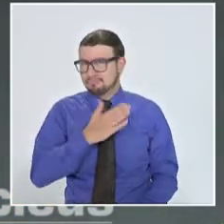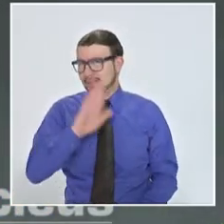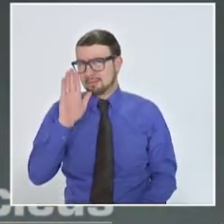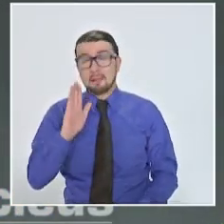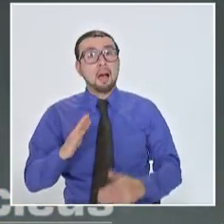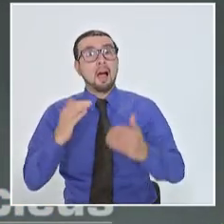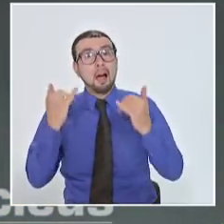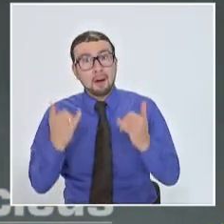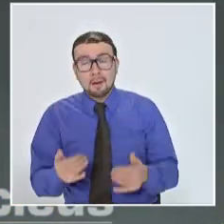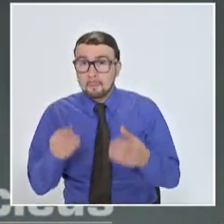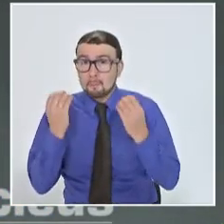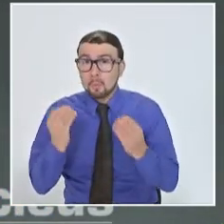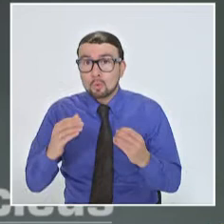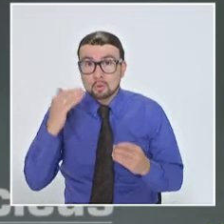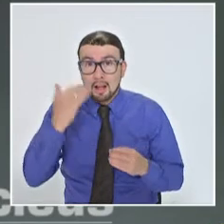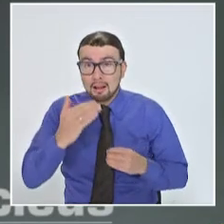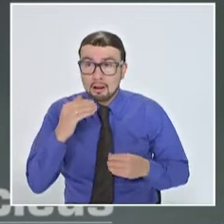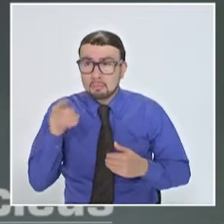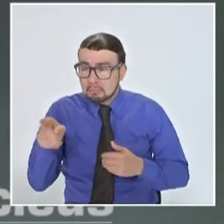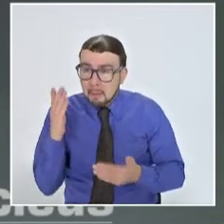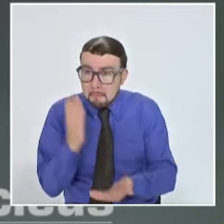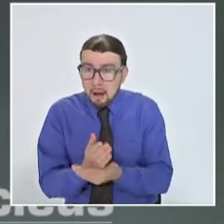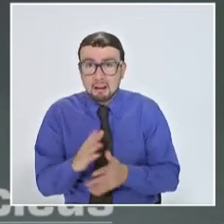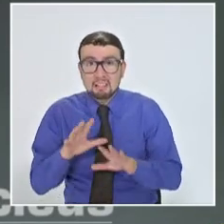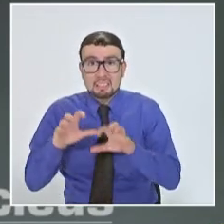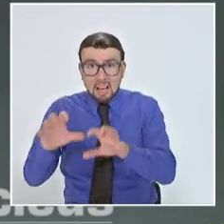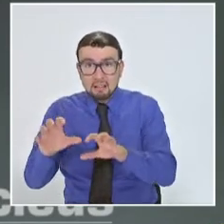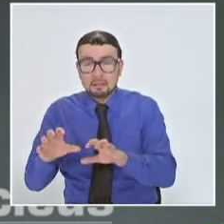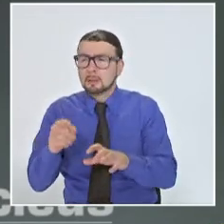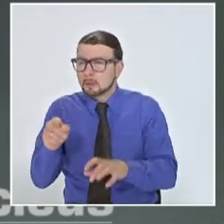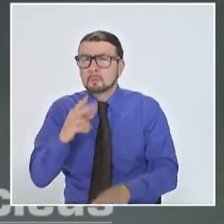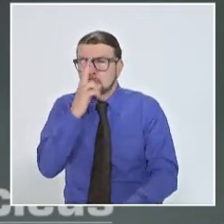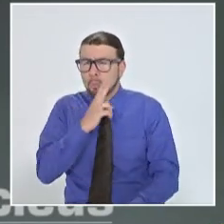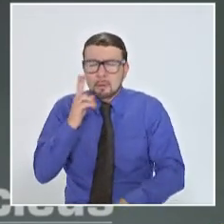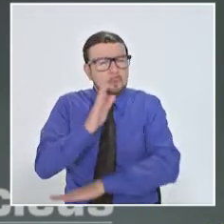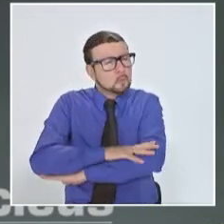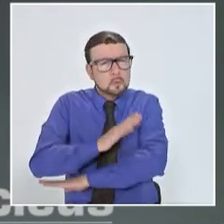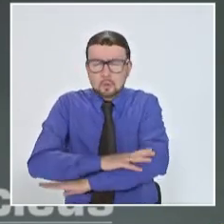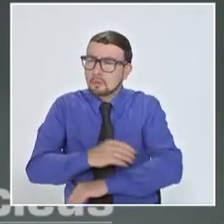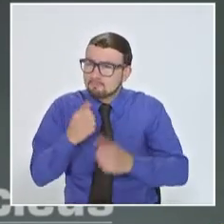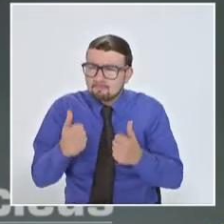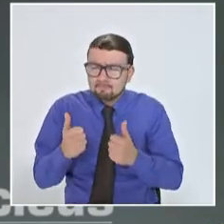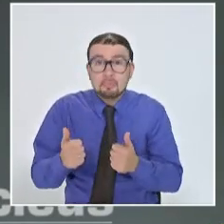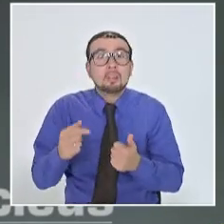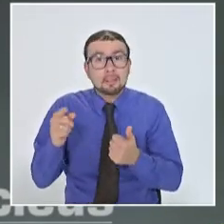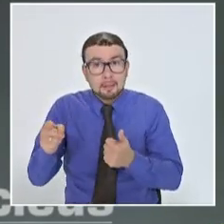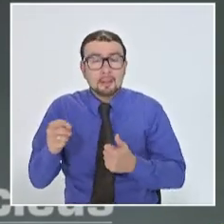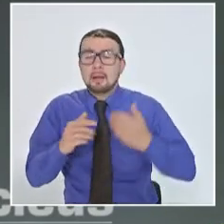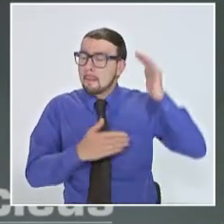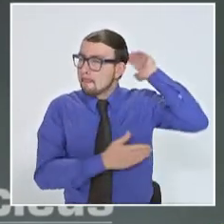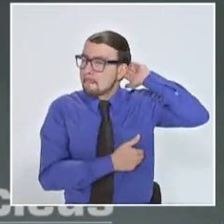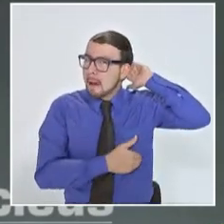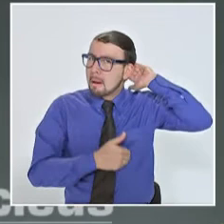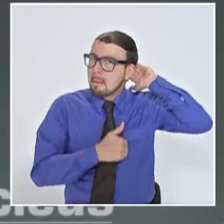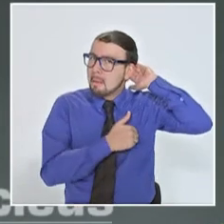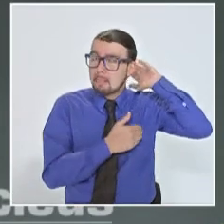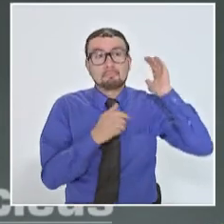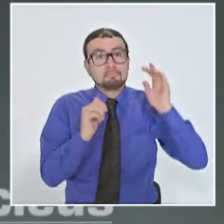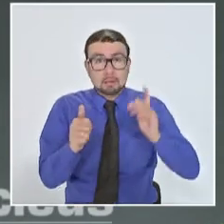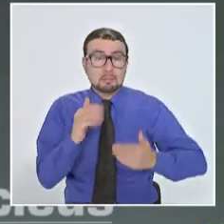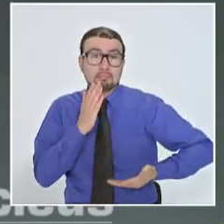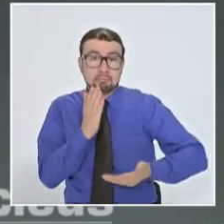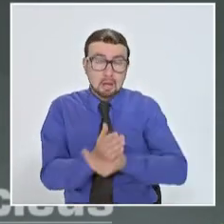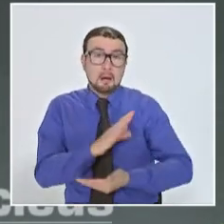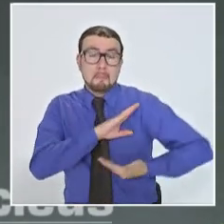la mayoría de nuestras mujeres, como hay más compromiso de ellas y de todos los que nos están escuchando, para palparse, para hacerse la mamografía, para